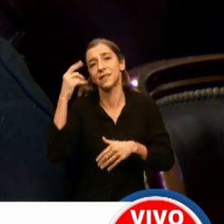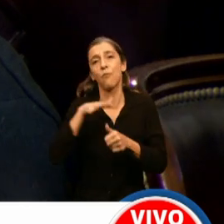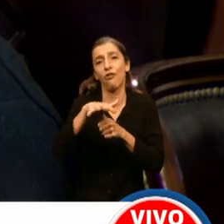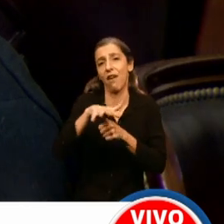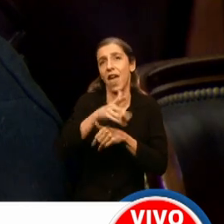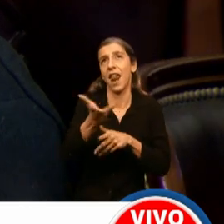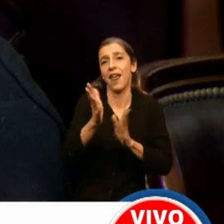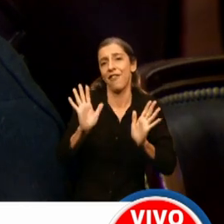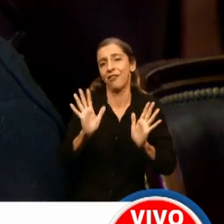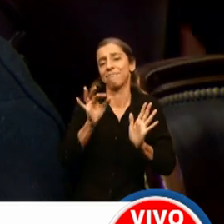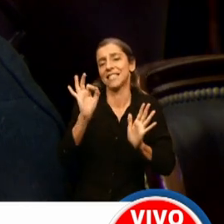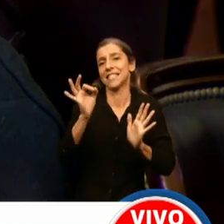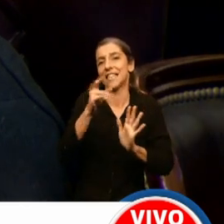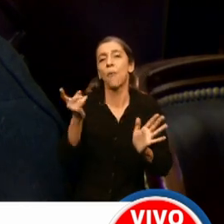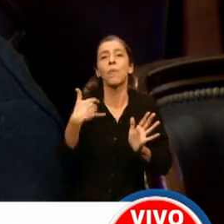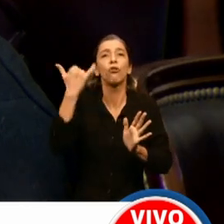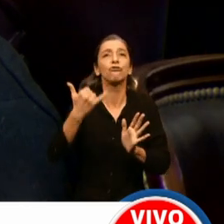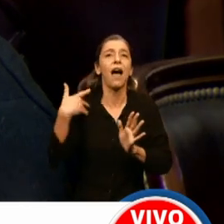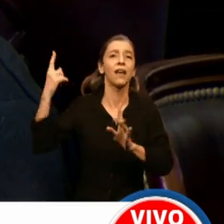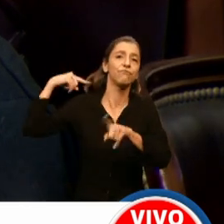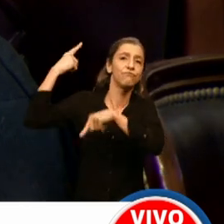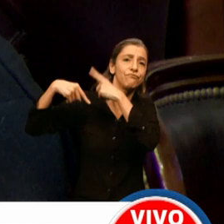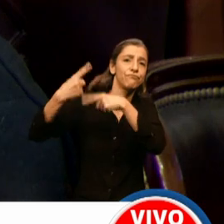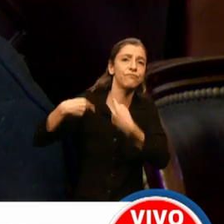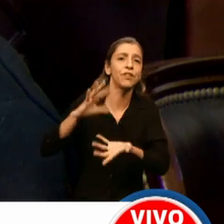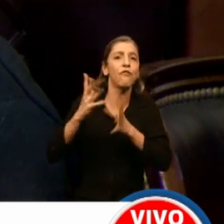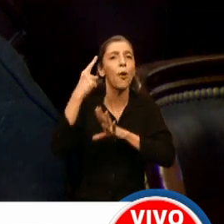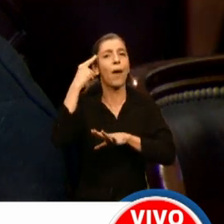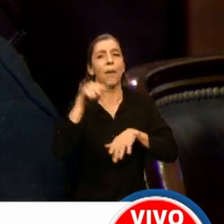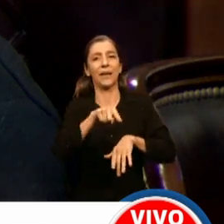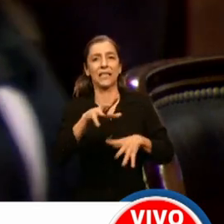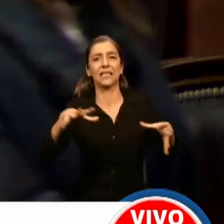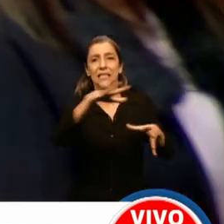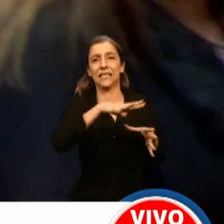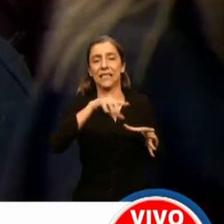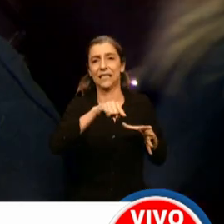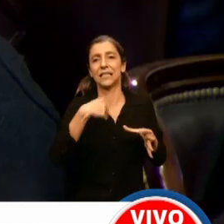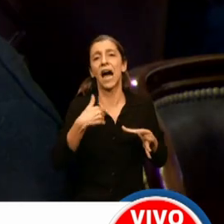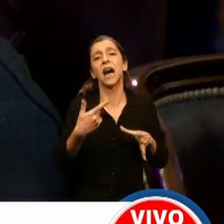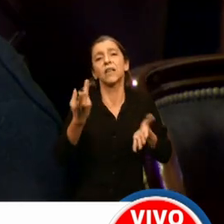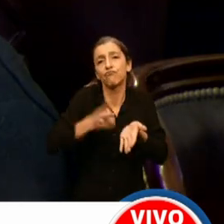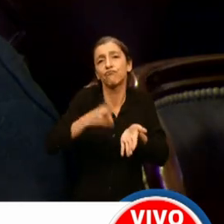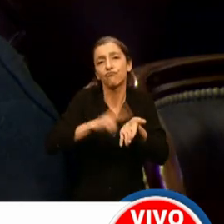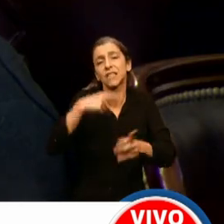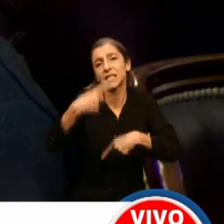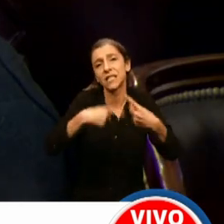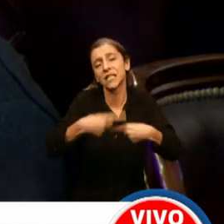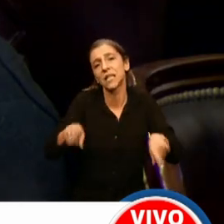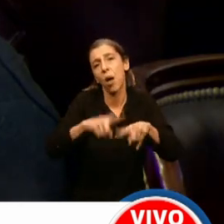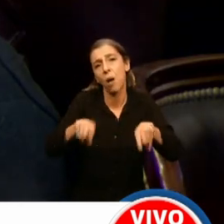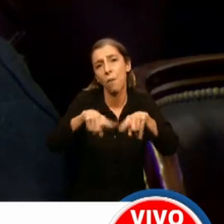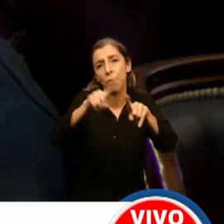que hay una especie de reproducción de ese pensamiento único que incuba nuevas formas de repetir lo mismo